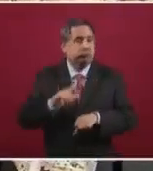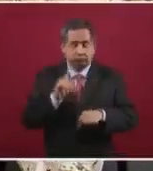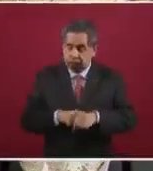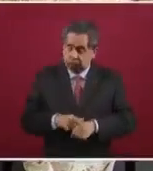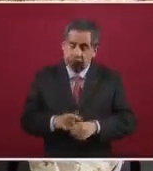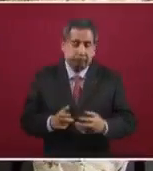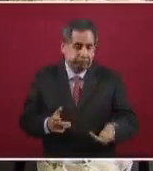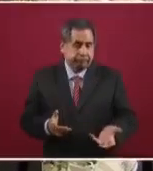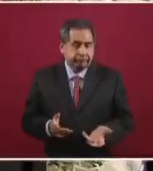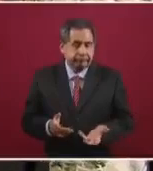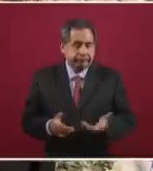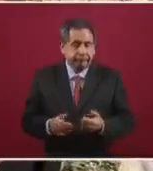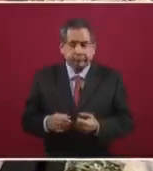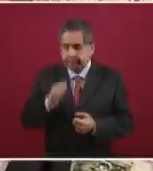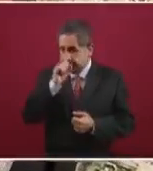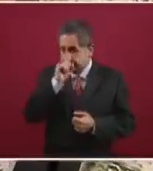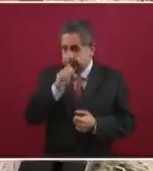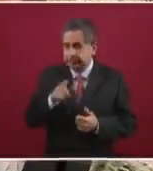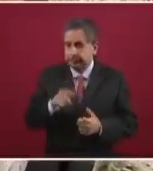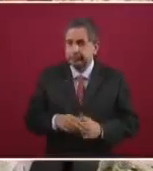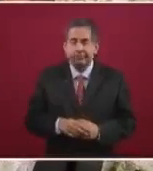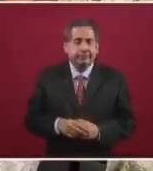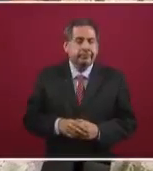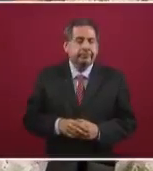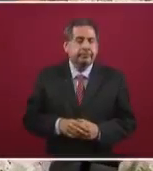Y queremos que